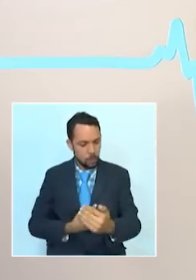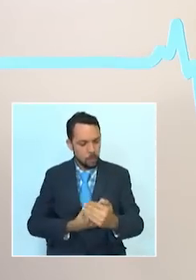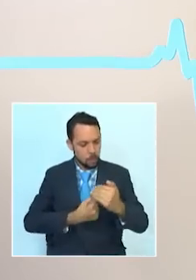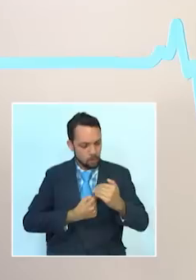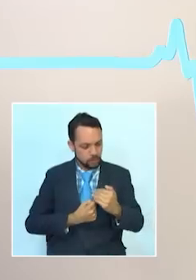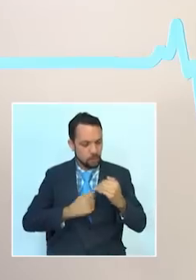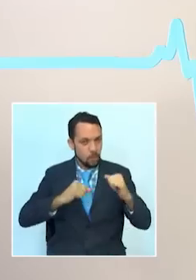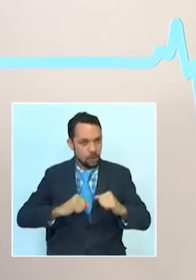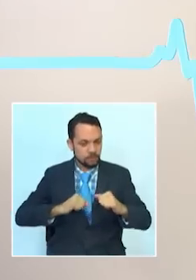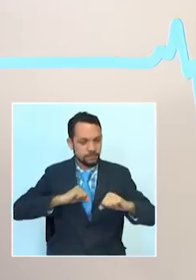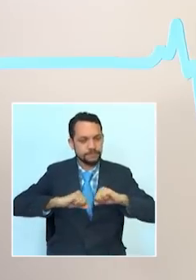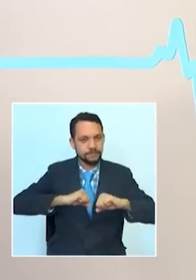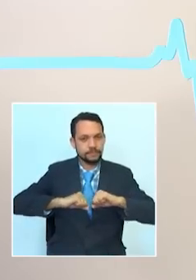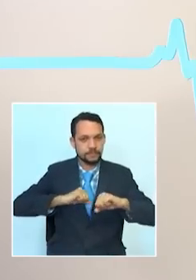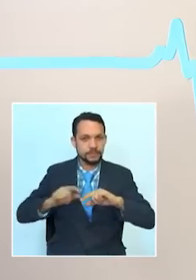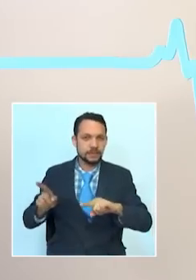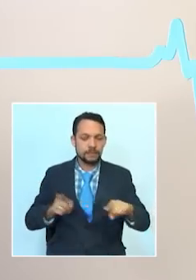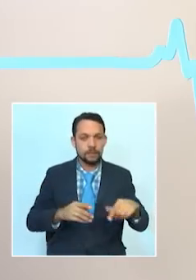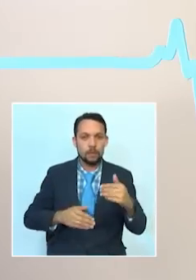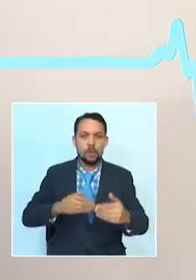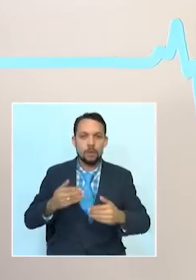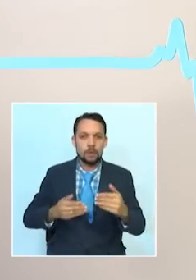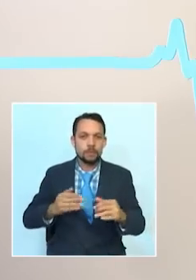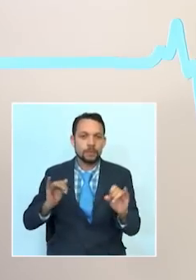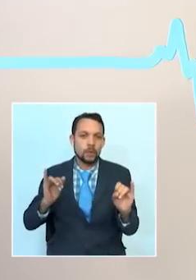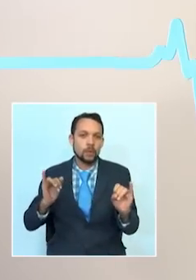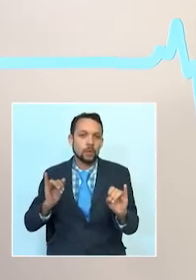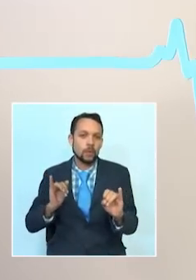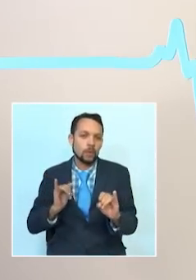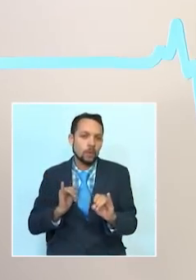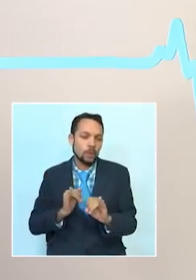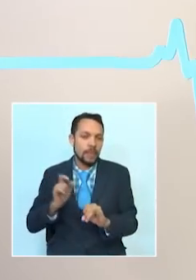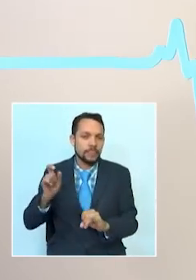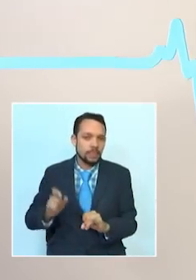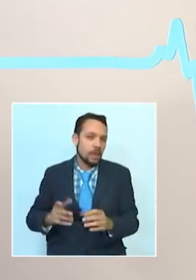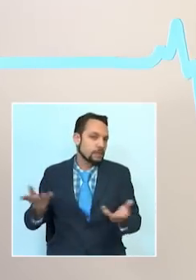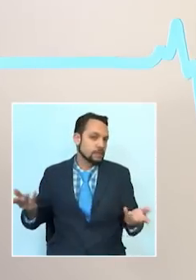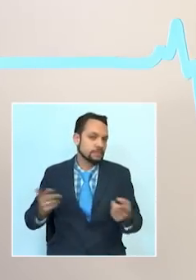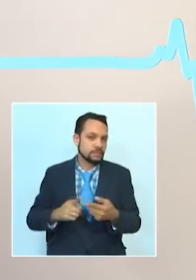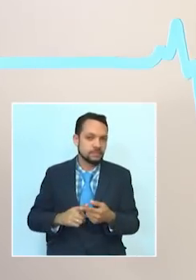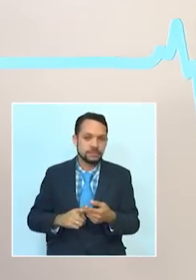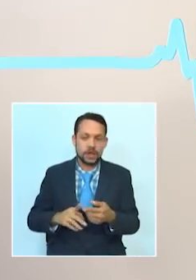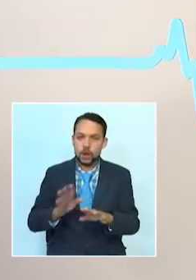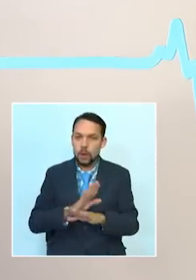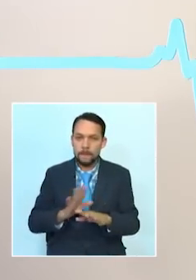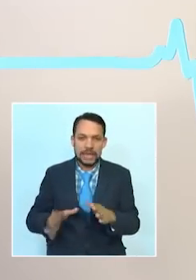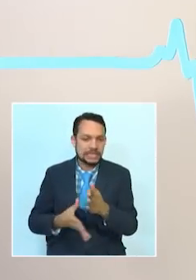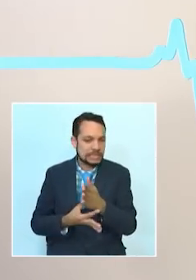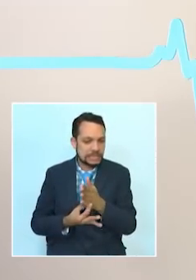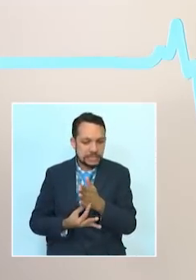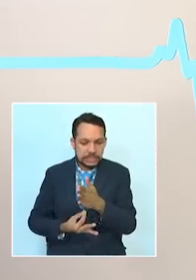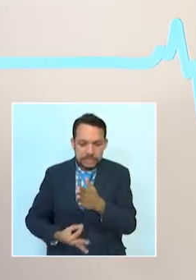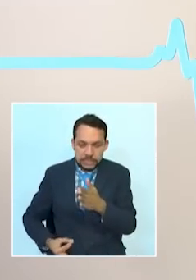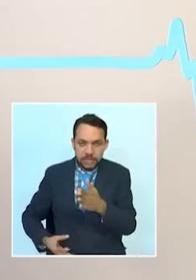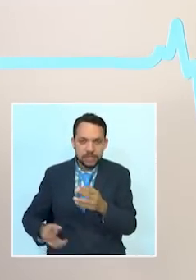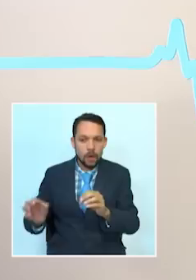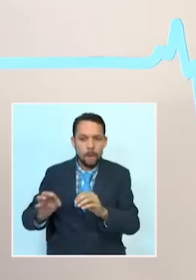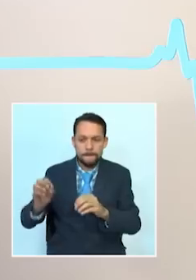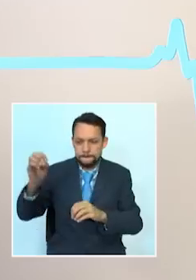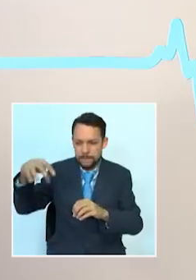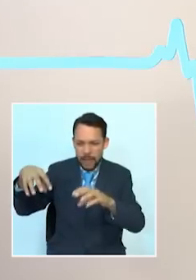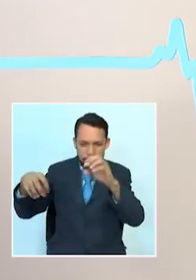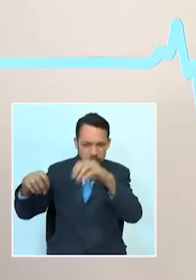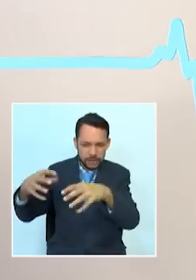cardiovascular bajar de peso disminuir todo lo que sean grasas y todo lo que sean harin las grasas me suben el